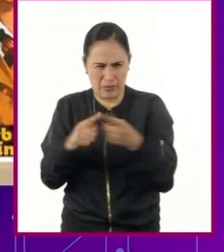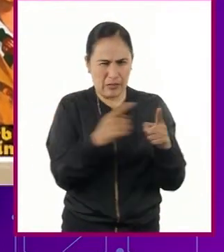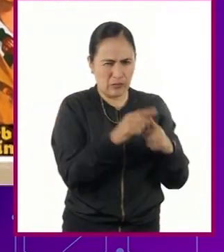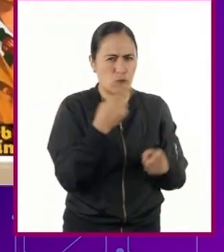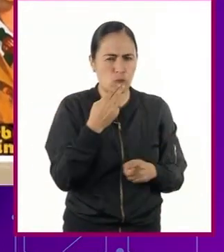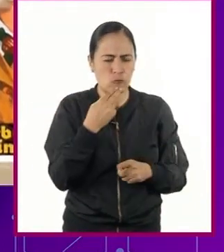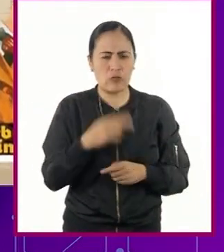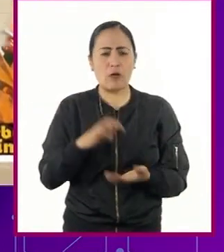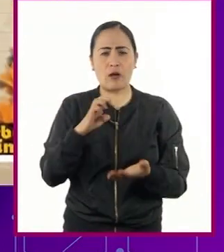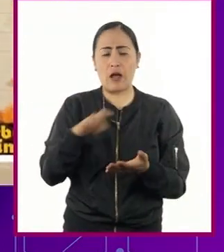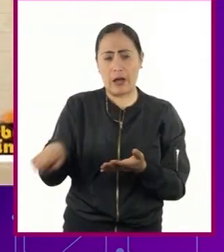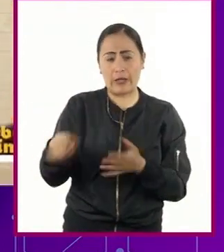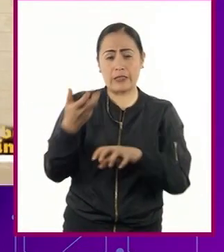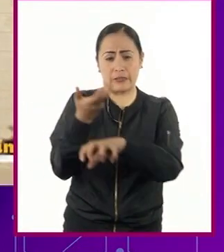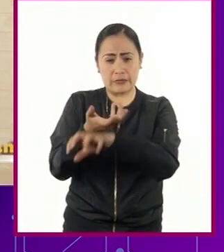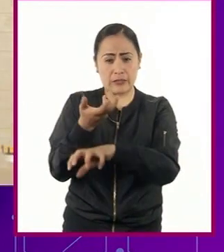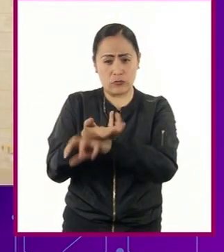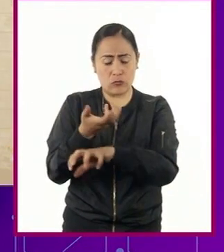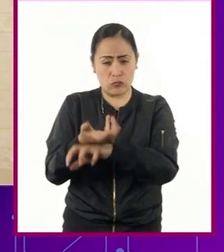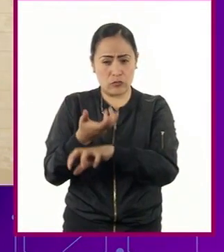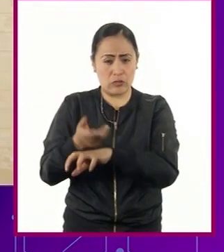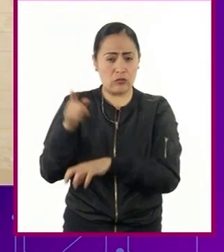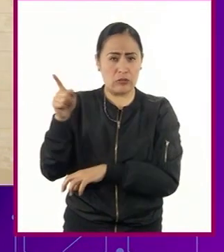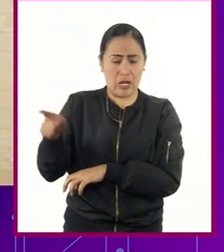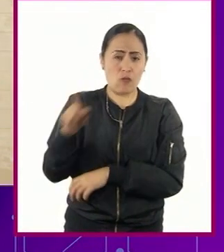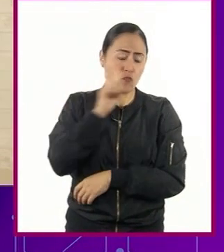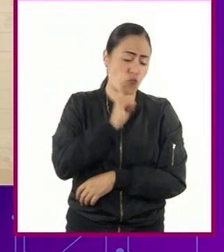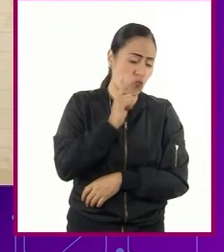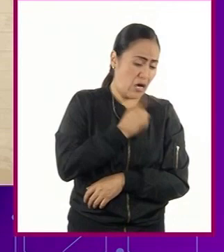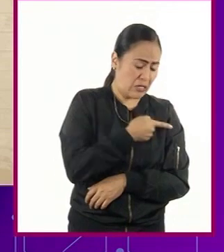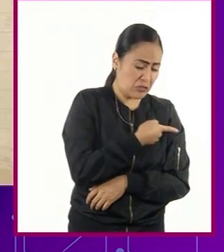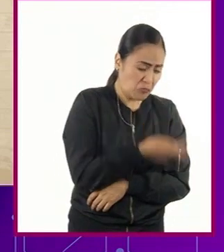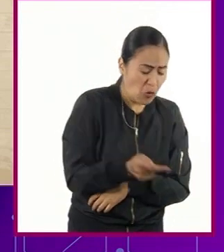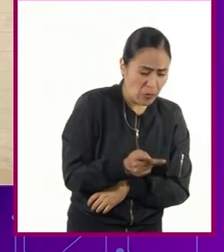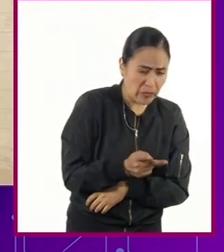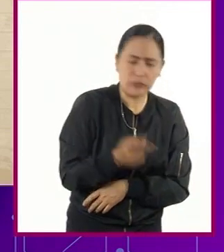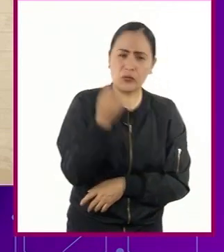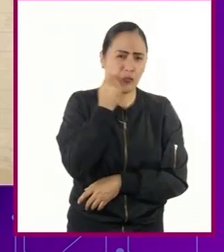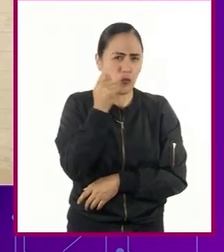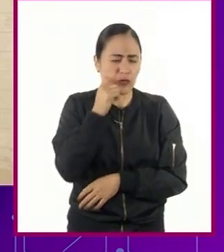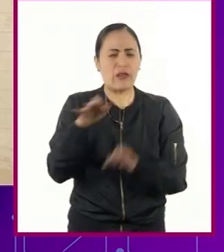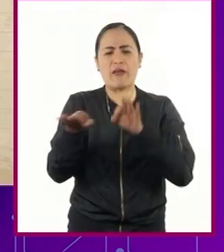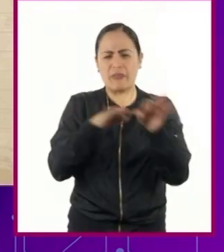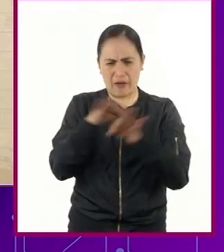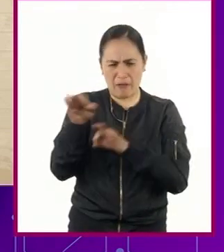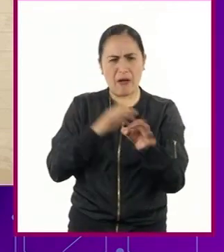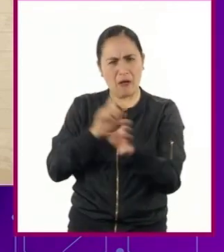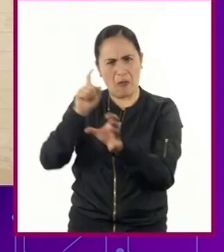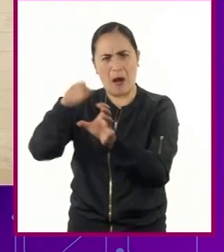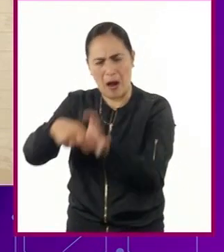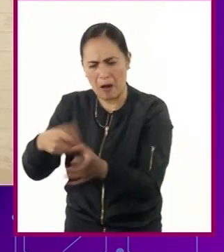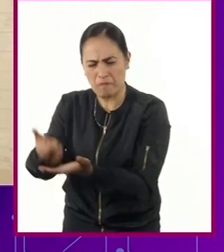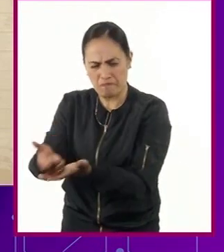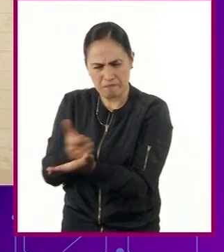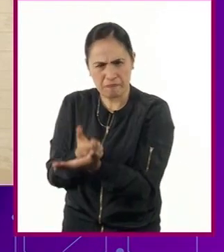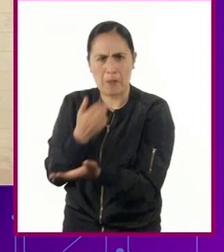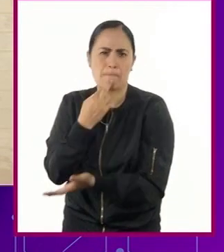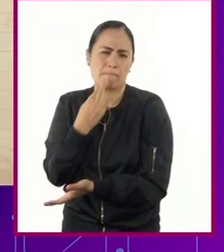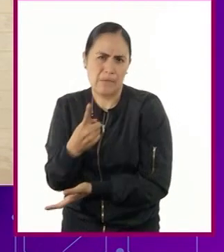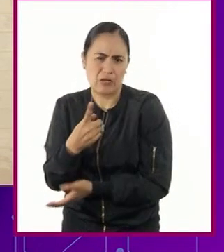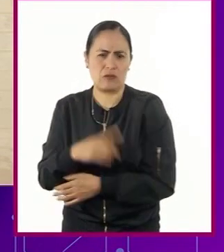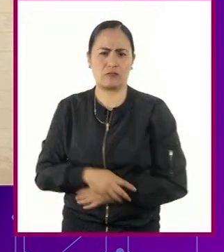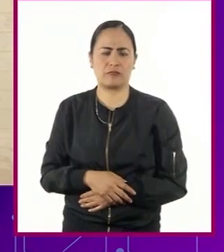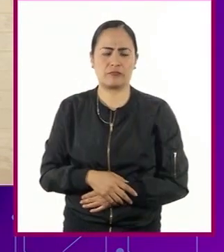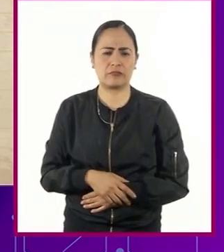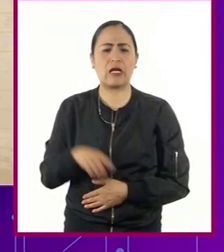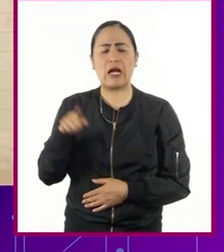Unidos, la guerra significó para muchas mujeres pobres la oportunidad de obtener un trabajo mejor pagado. Fue el caso de